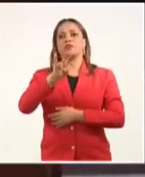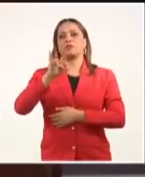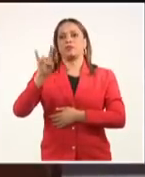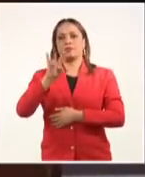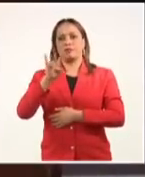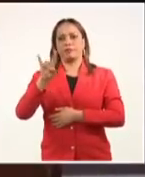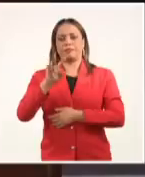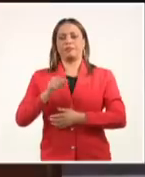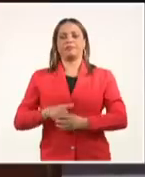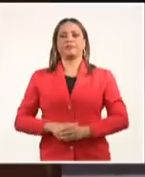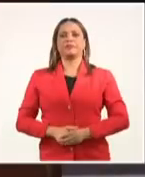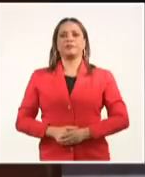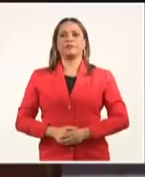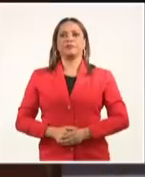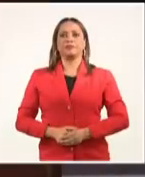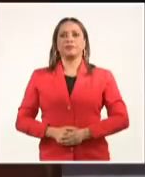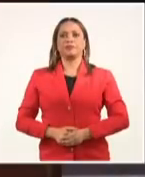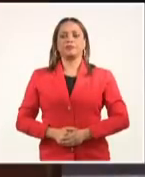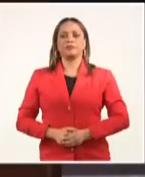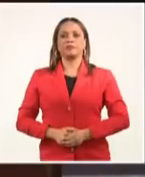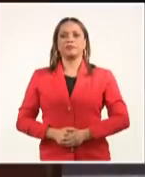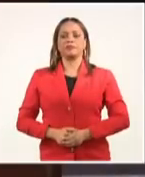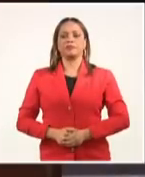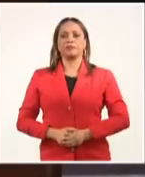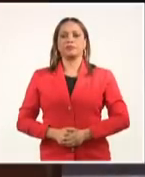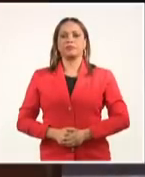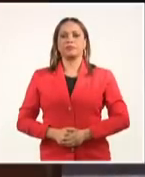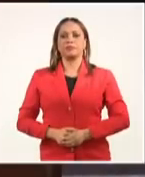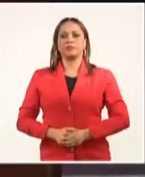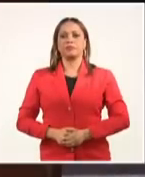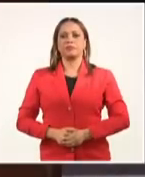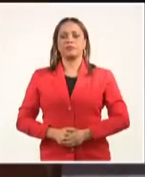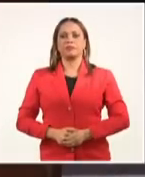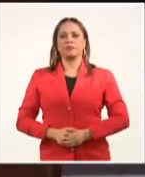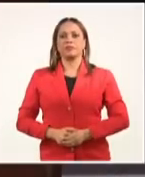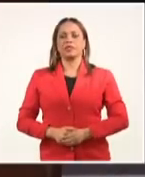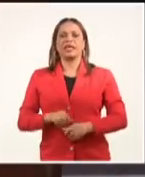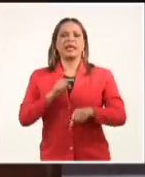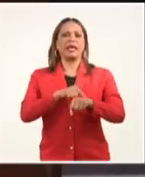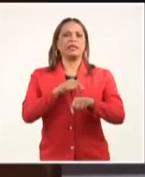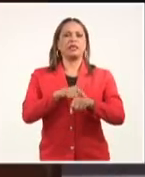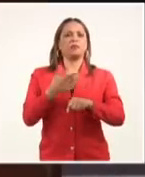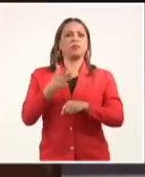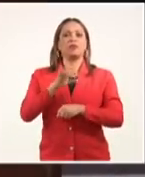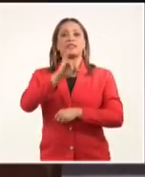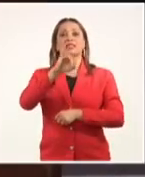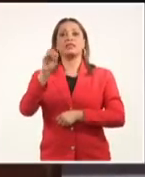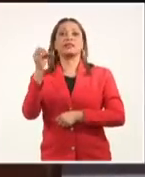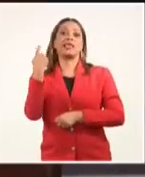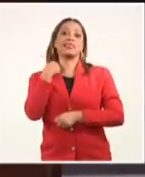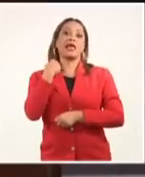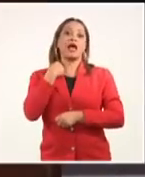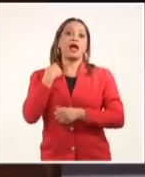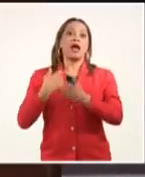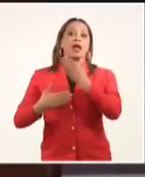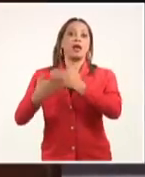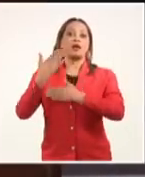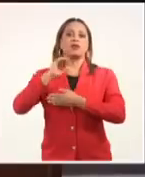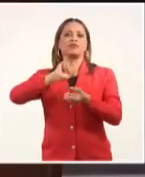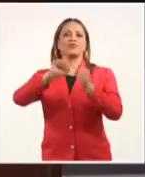1899. Por tanto, duró exactamente 60 años su